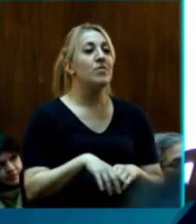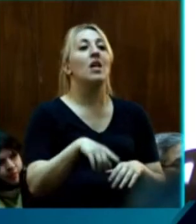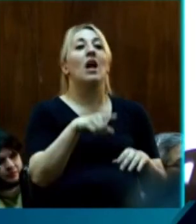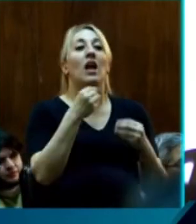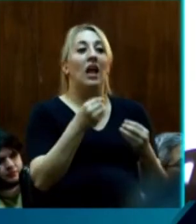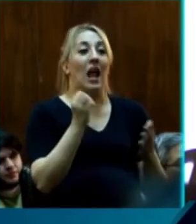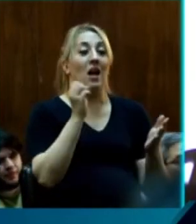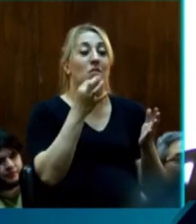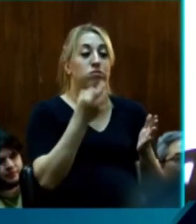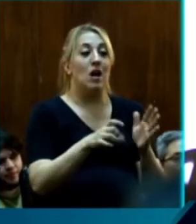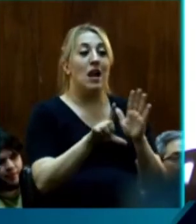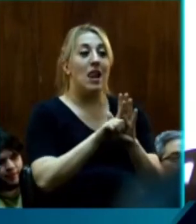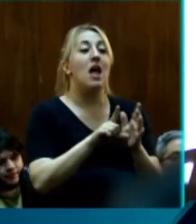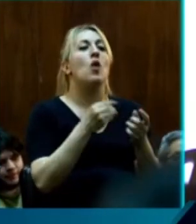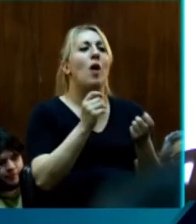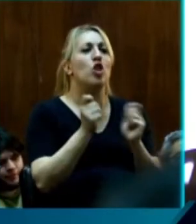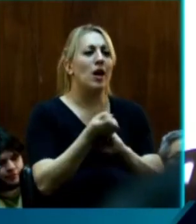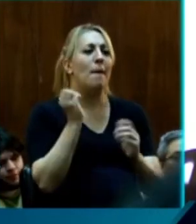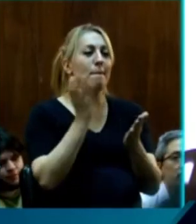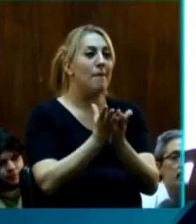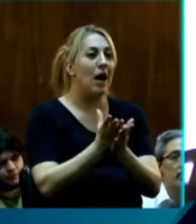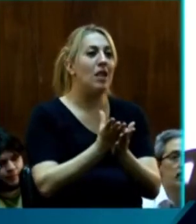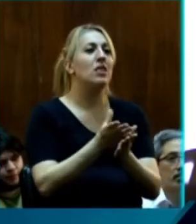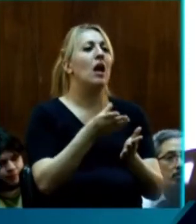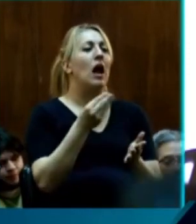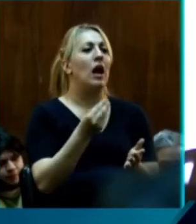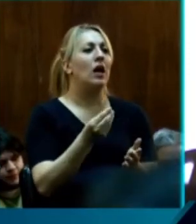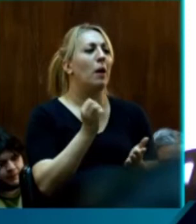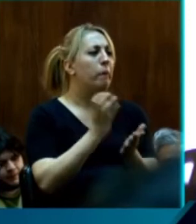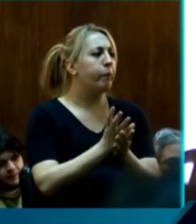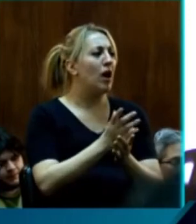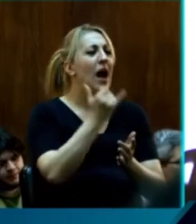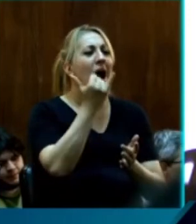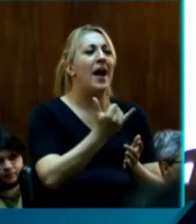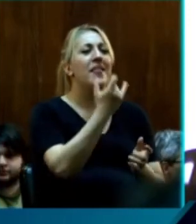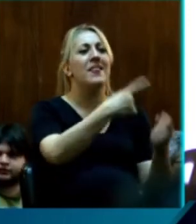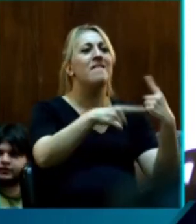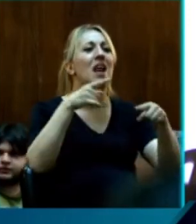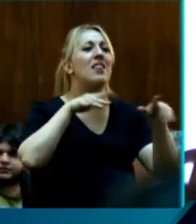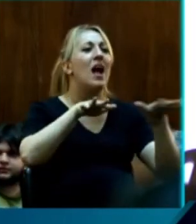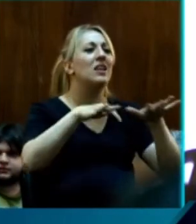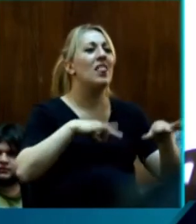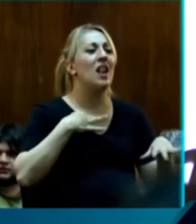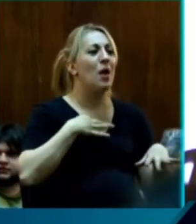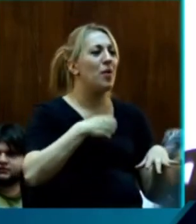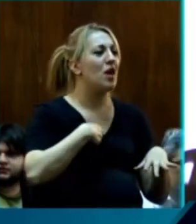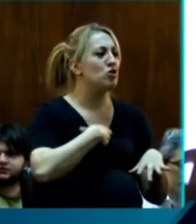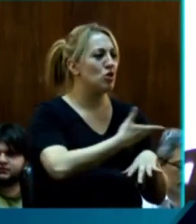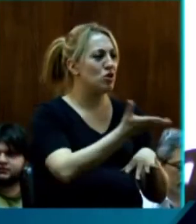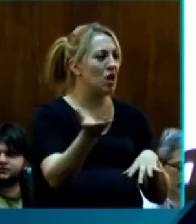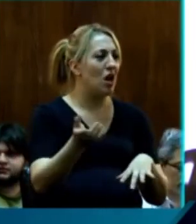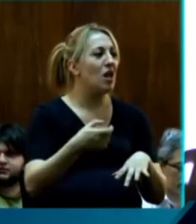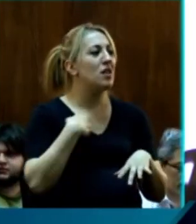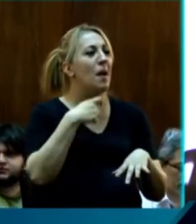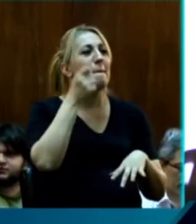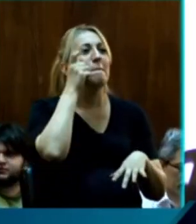contravención que va a ser susceptible de aplicarle multas a distintas actividades de la vida social. Me imagino cuando le quieran cobrar multas a los